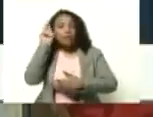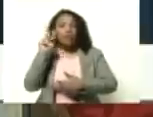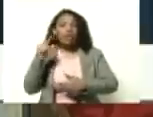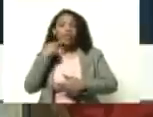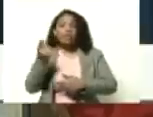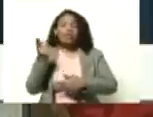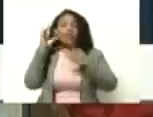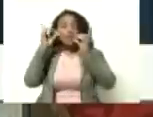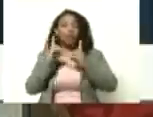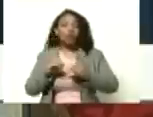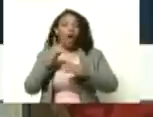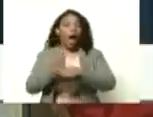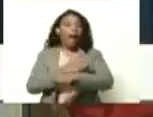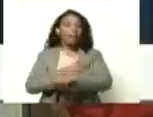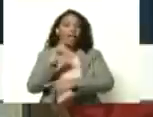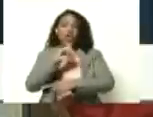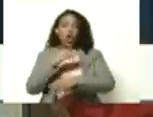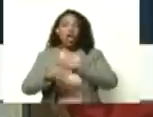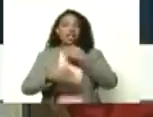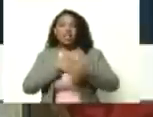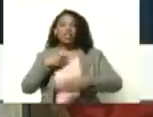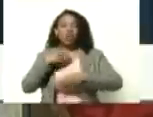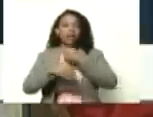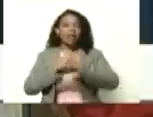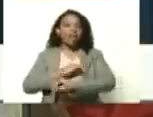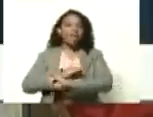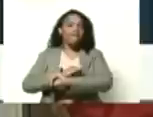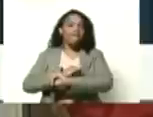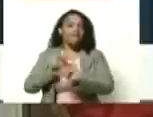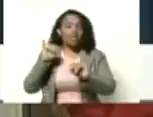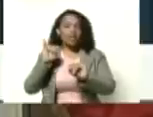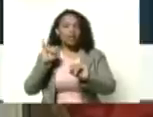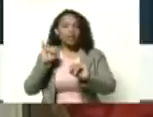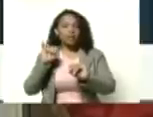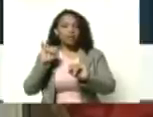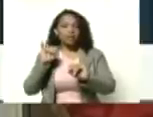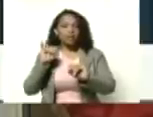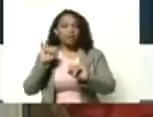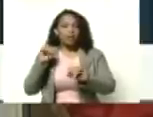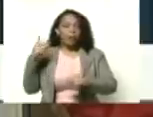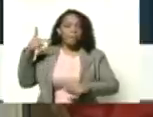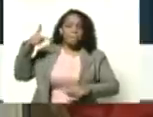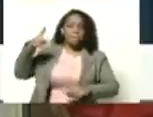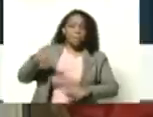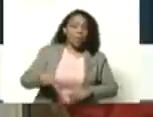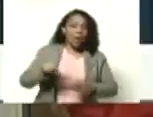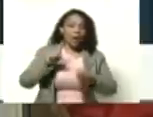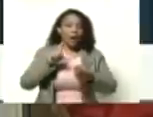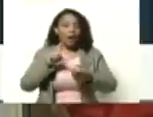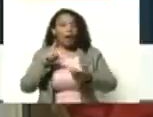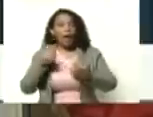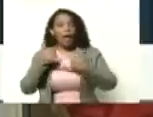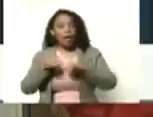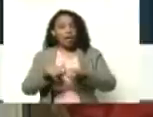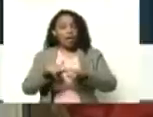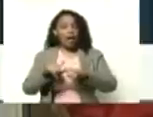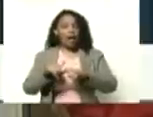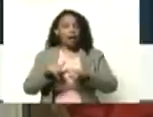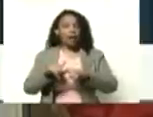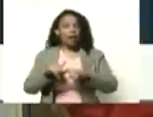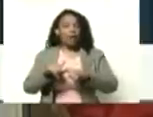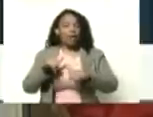pero luego que culmina dicha realizó relación con la hijastra de carol ann decide develar